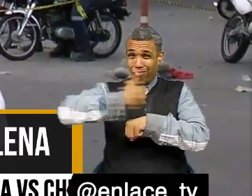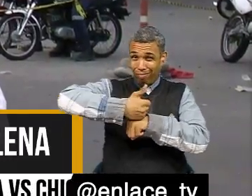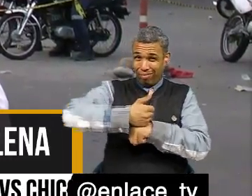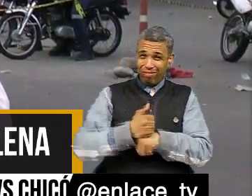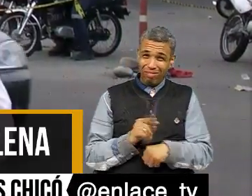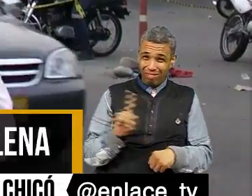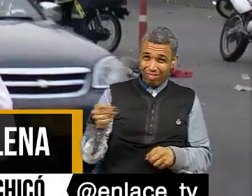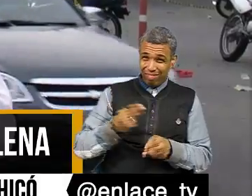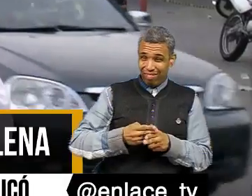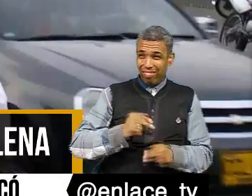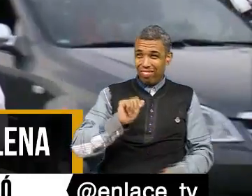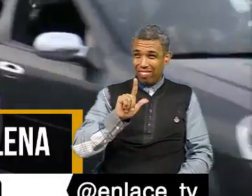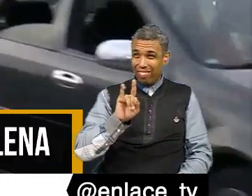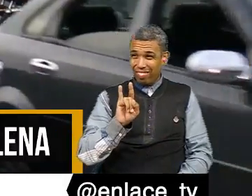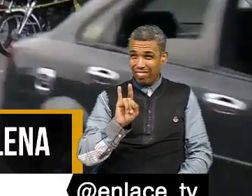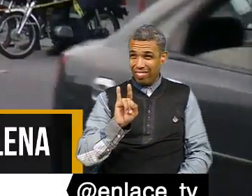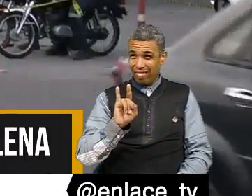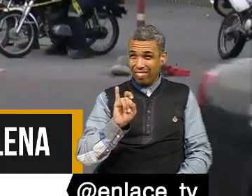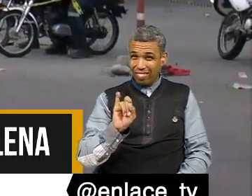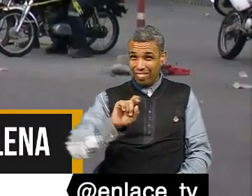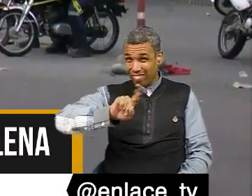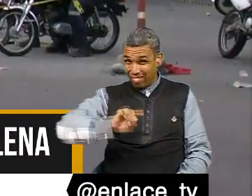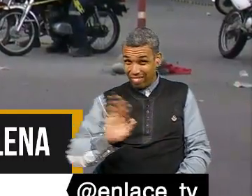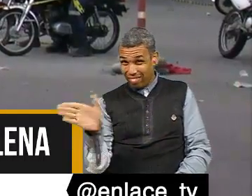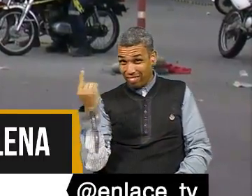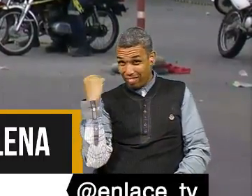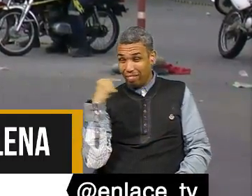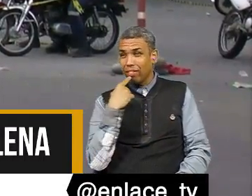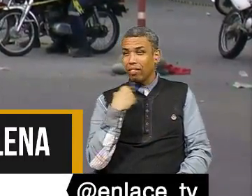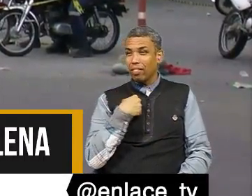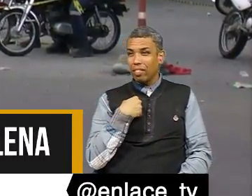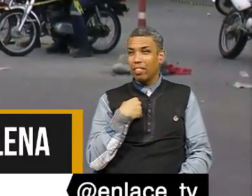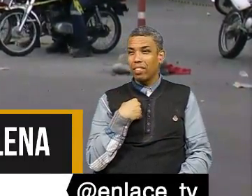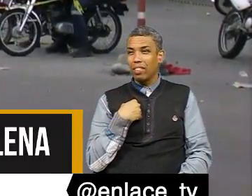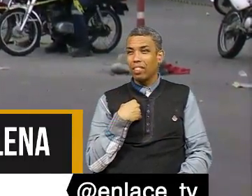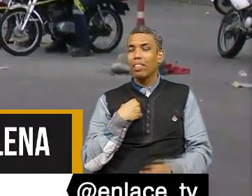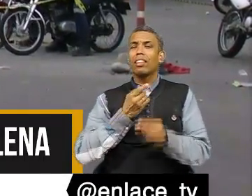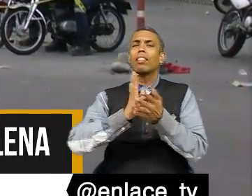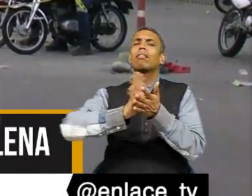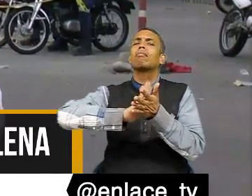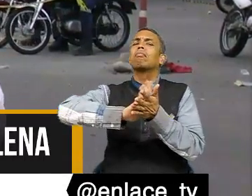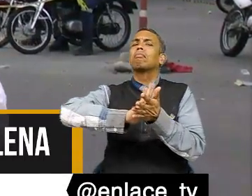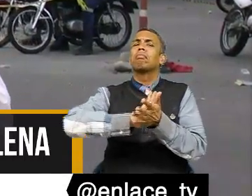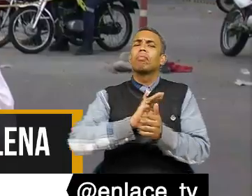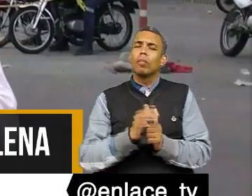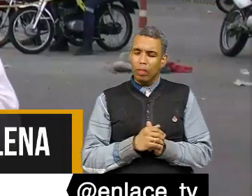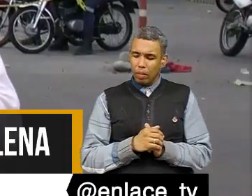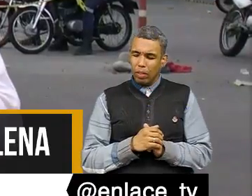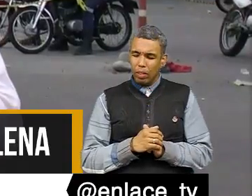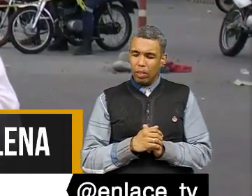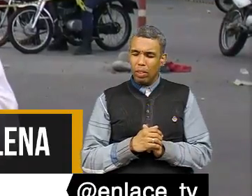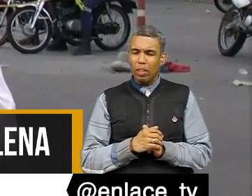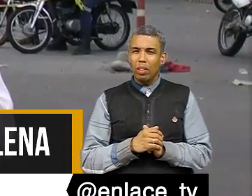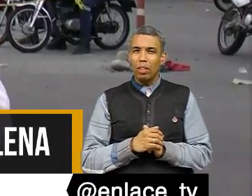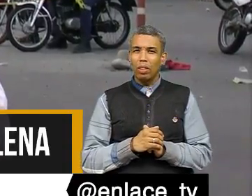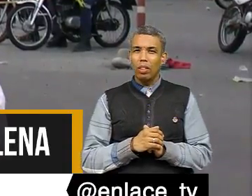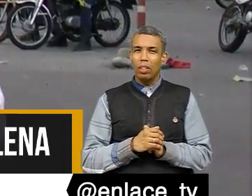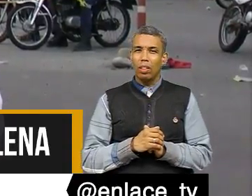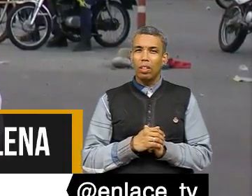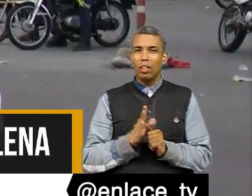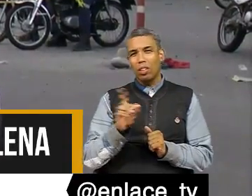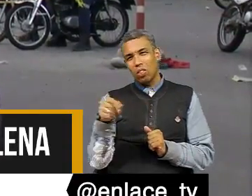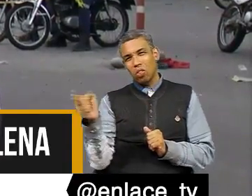Maceo, nos hablaba con la prensa sobre el tema, pero se ha vuelto hermético después de la posición del senador